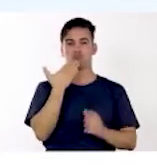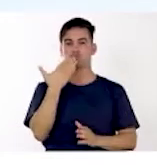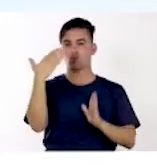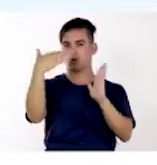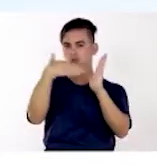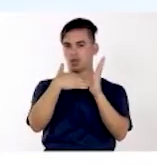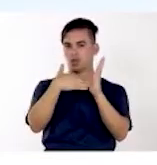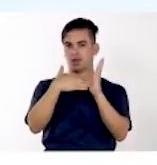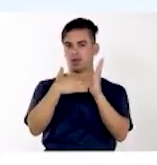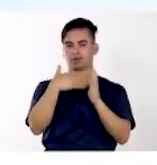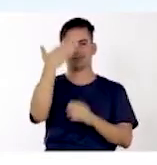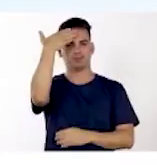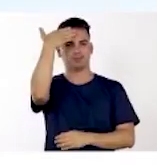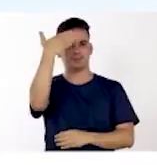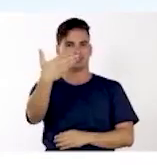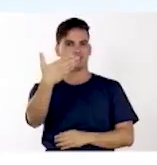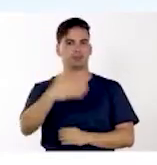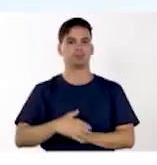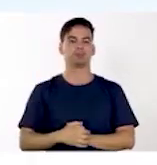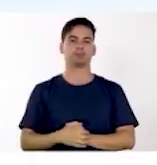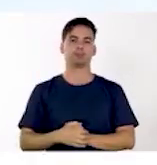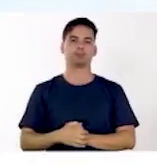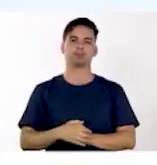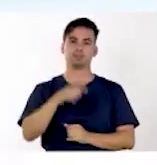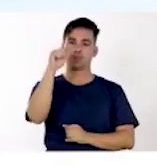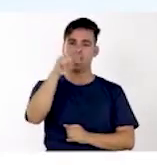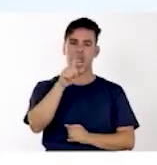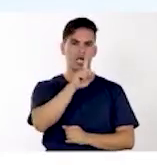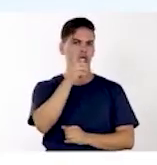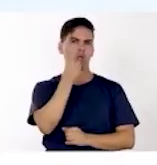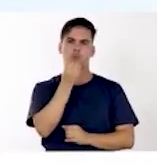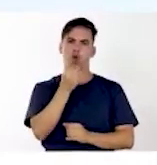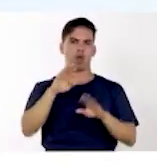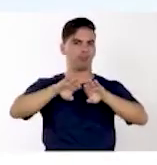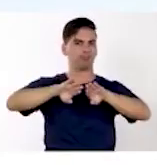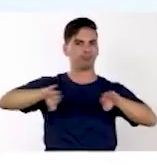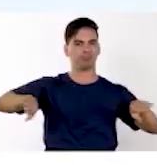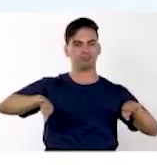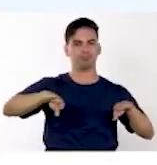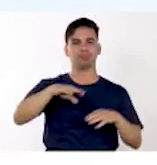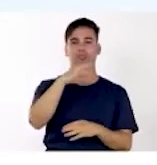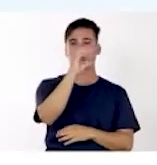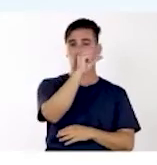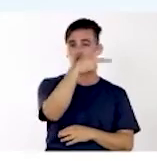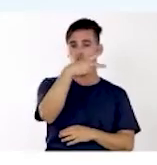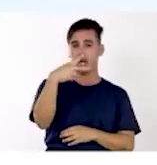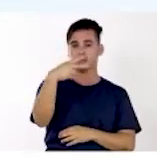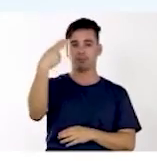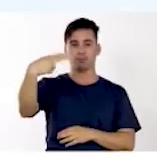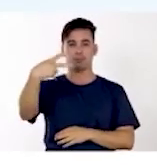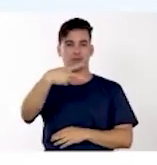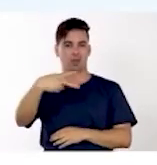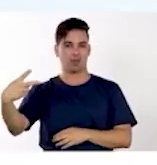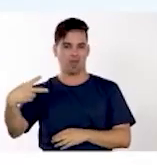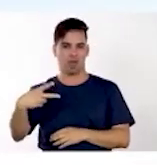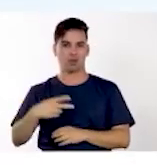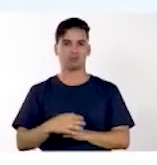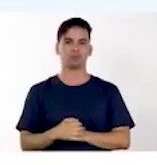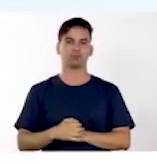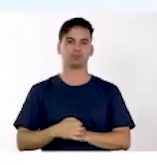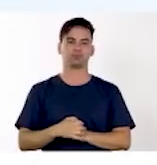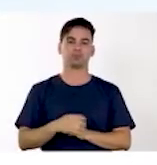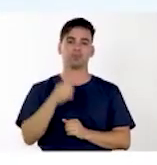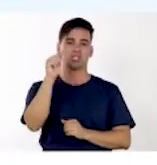días, gracias. Ahí no podemos separar ni el sujeto ni el predicado.